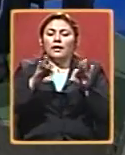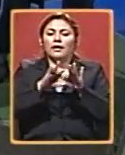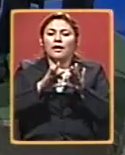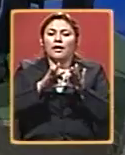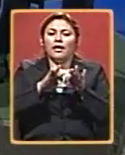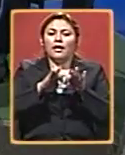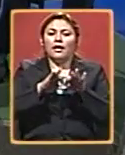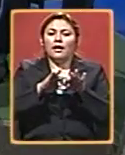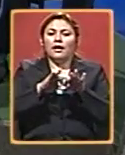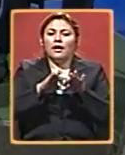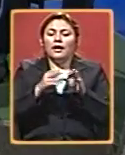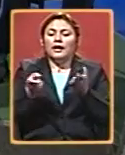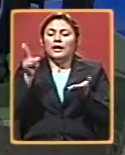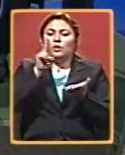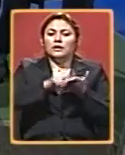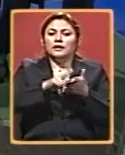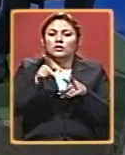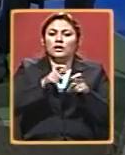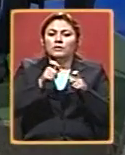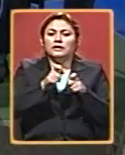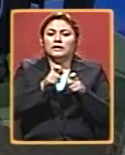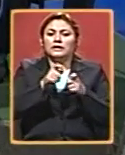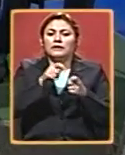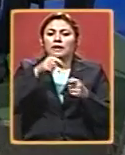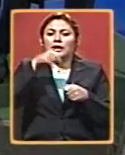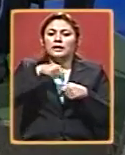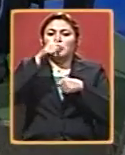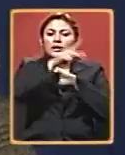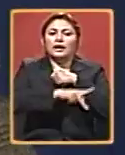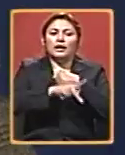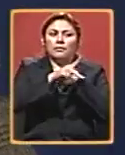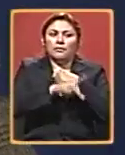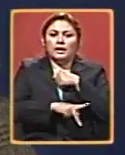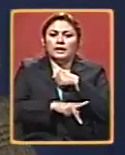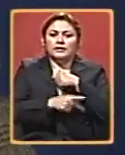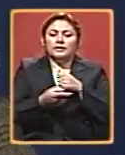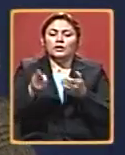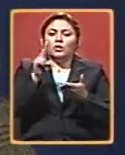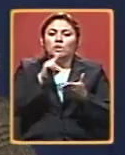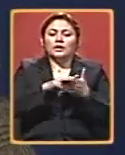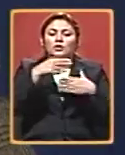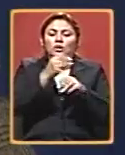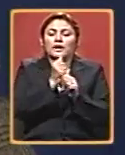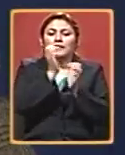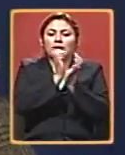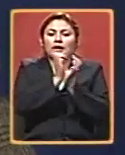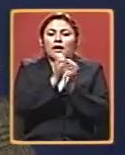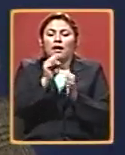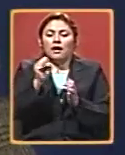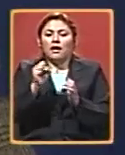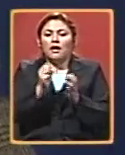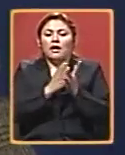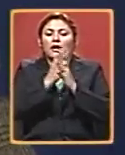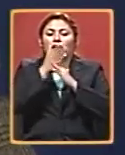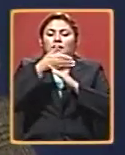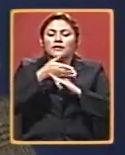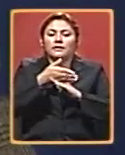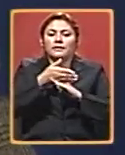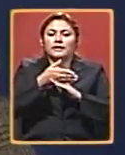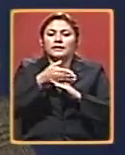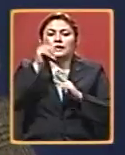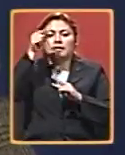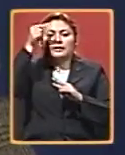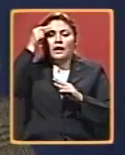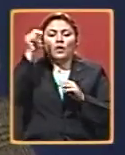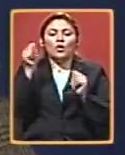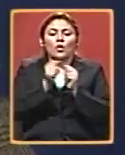valga la redundancia, de la contratación administrativa en este país, que es la que hace la Caja, el Estado a través de la Caja, de un